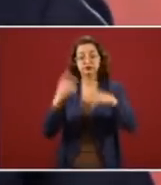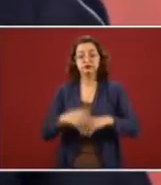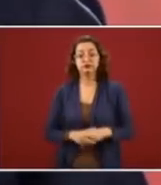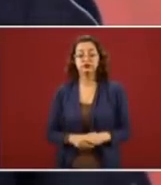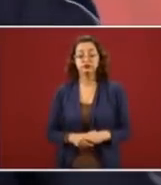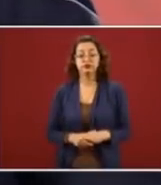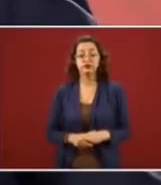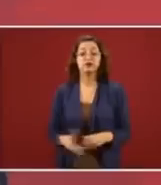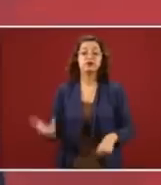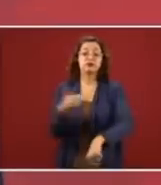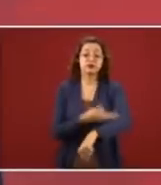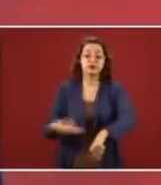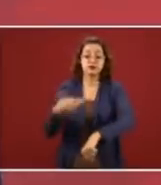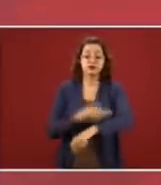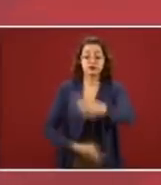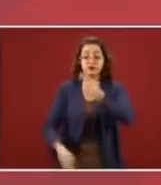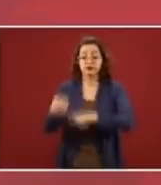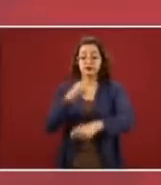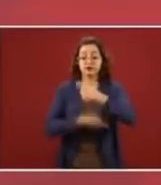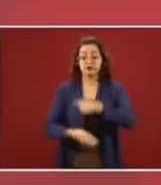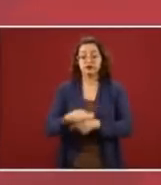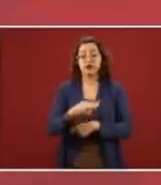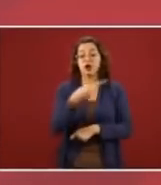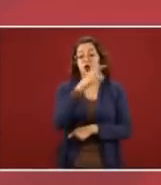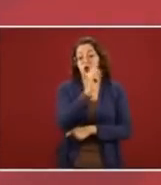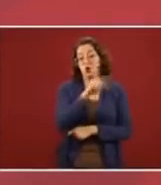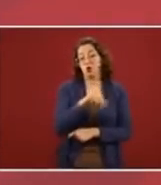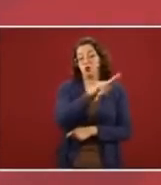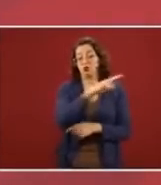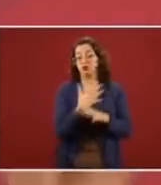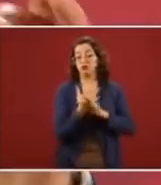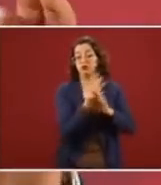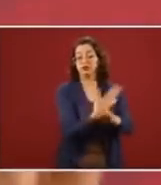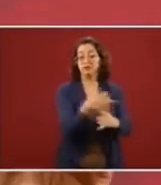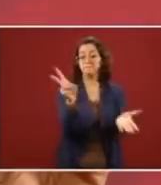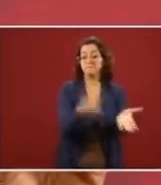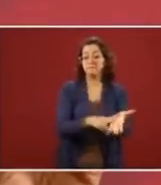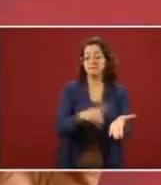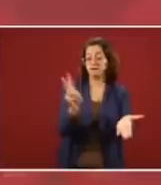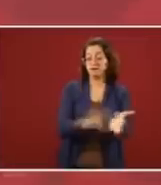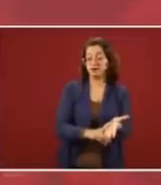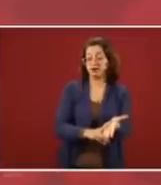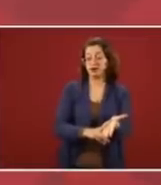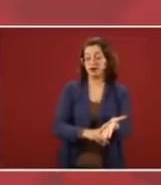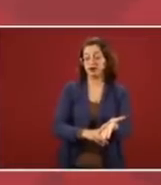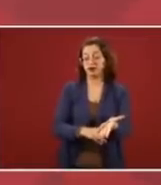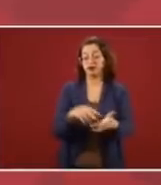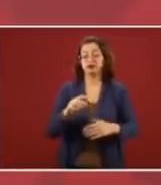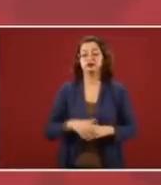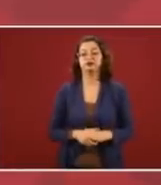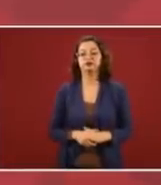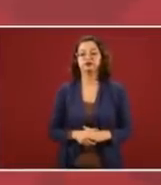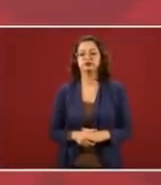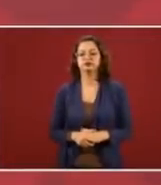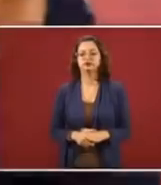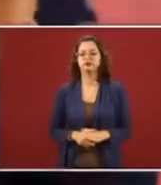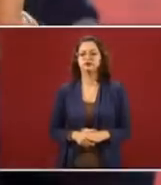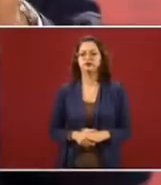tiene que hacerse la operación de acuerdo al avalúo. Sí, sí. Si la ONU